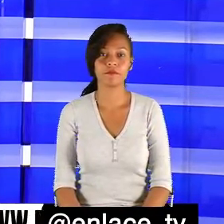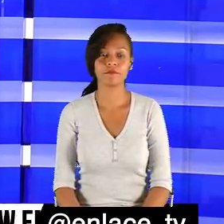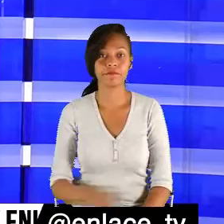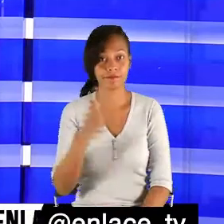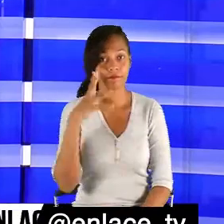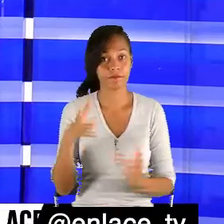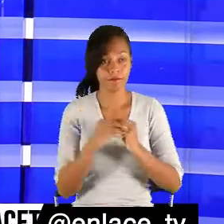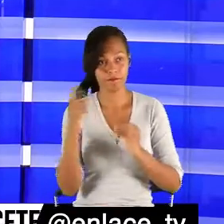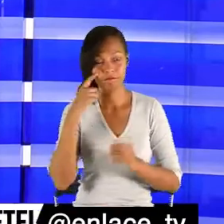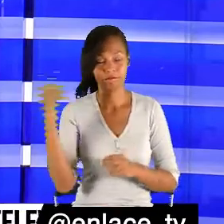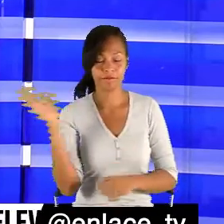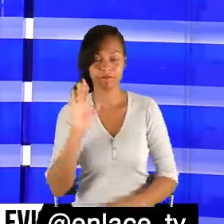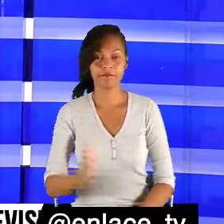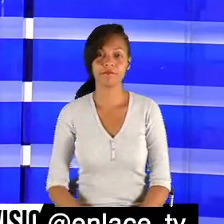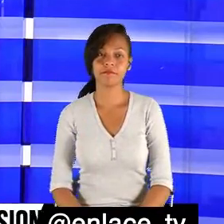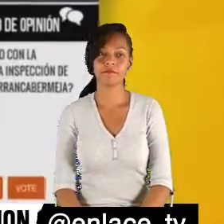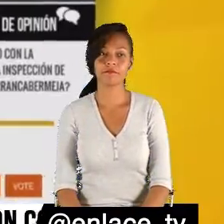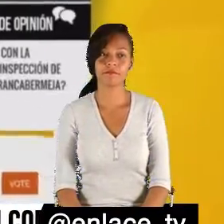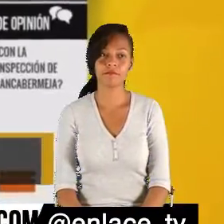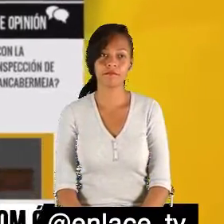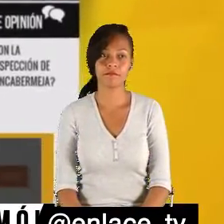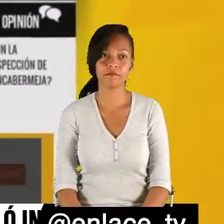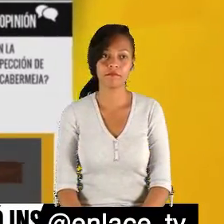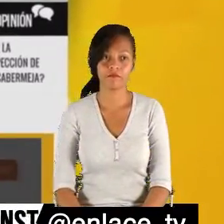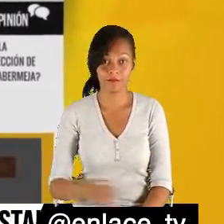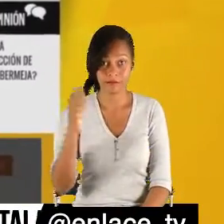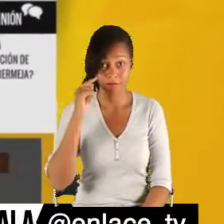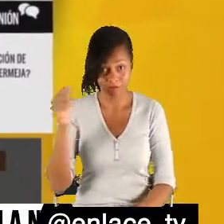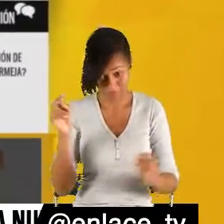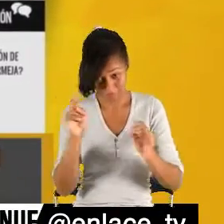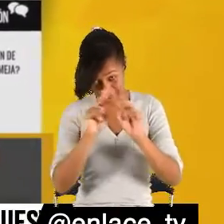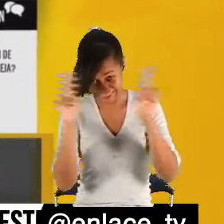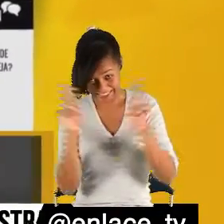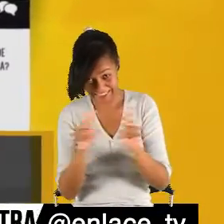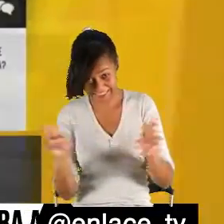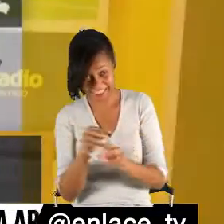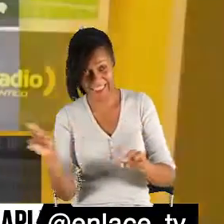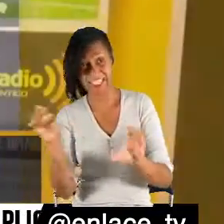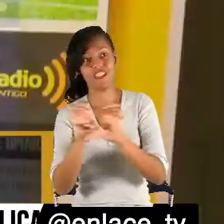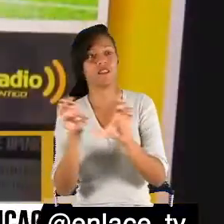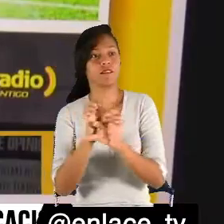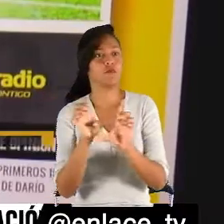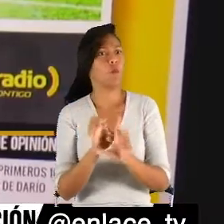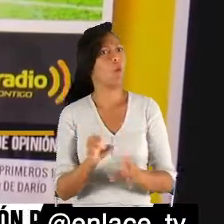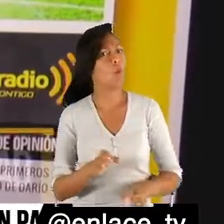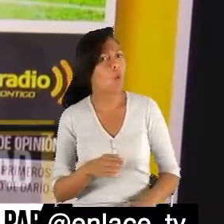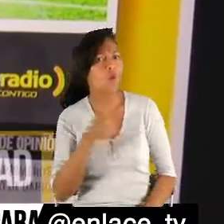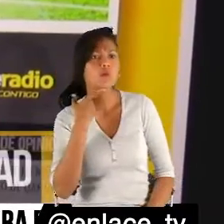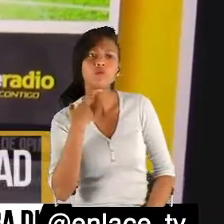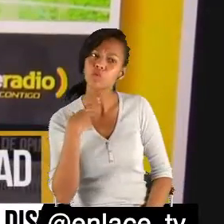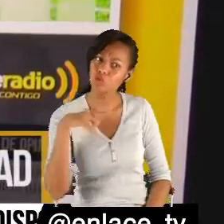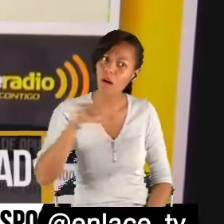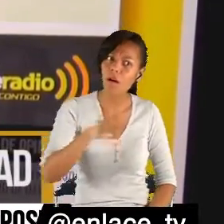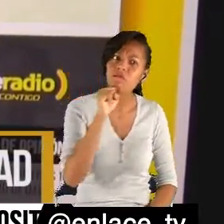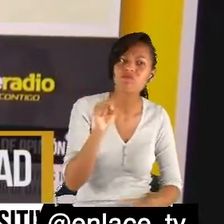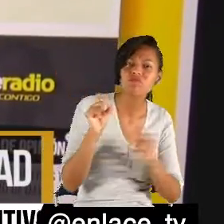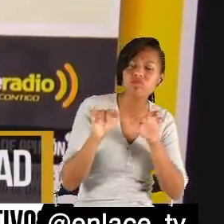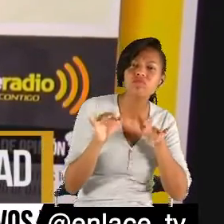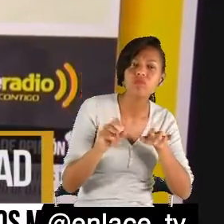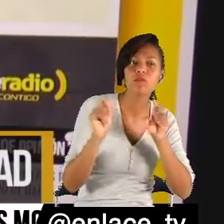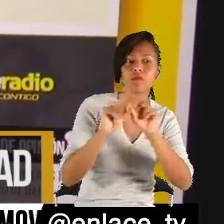registro el portal web de enlace televisión se consolida como el sitio preferido por los barranqueños a la hora de estar bien